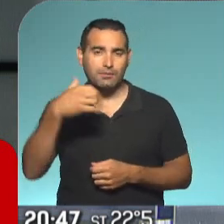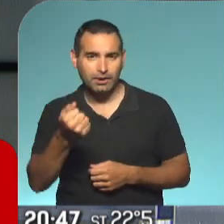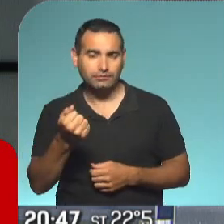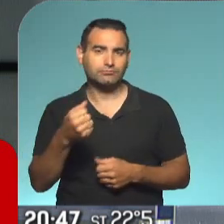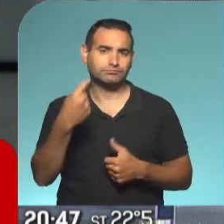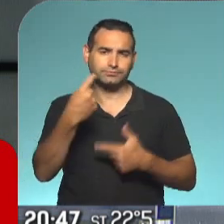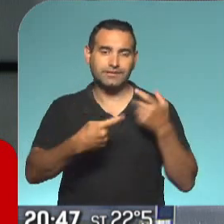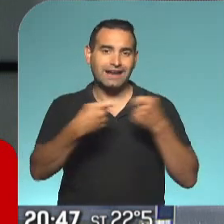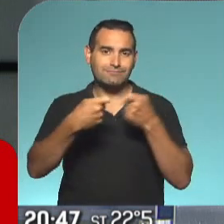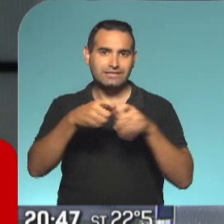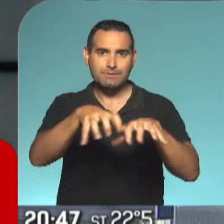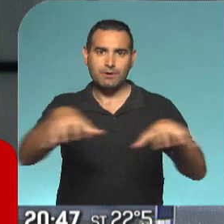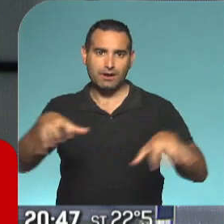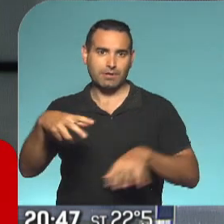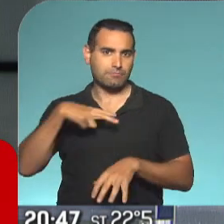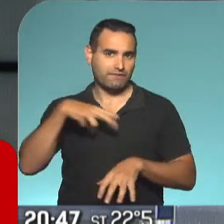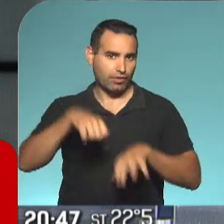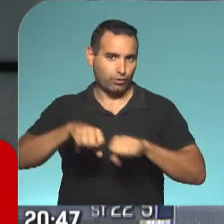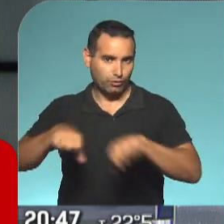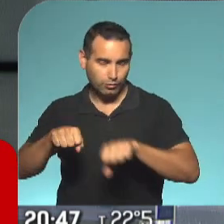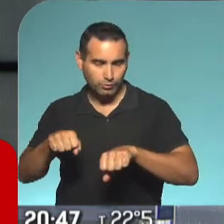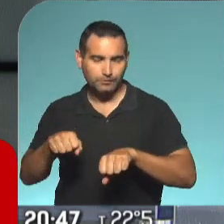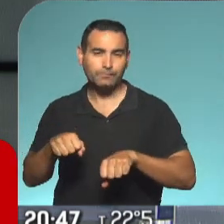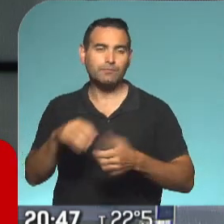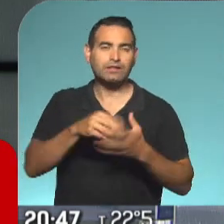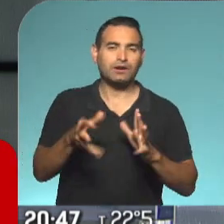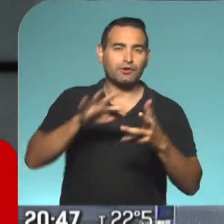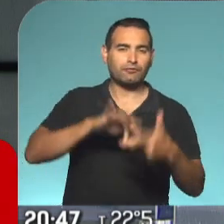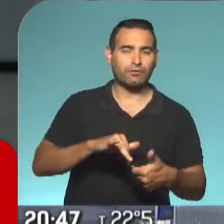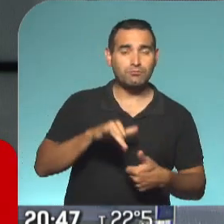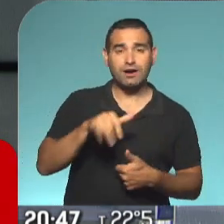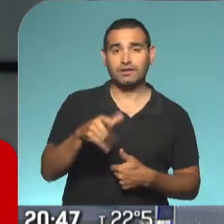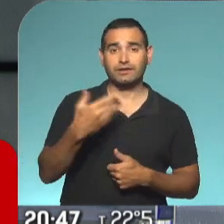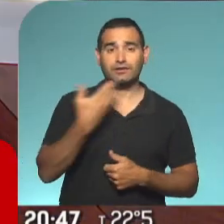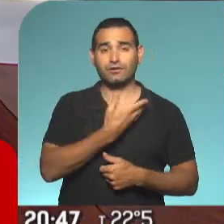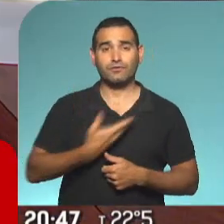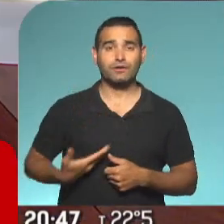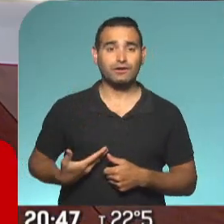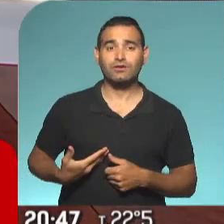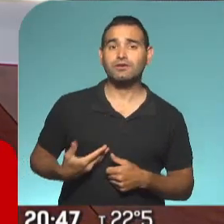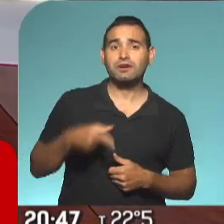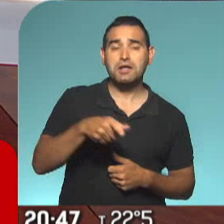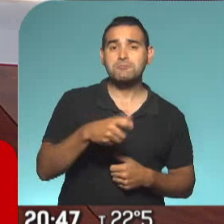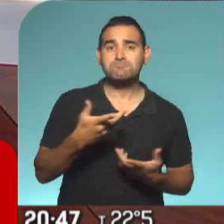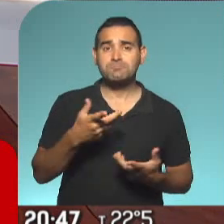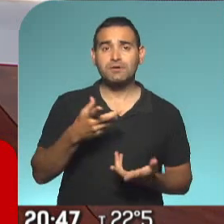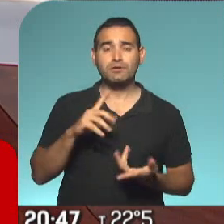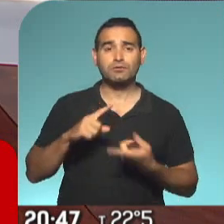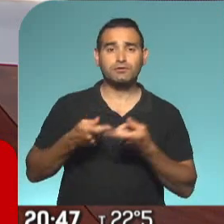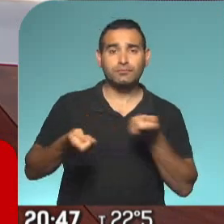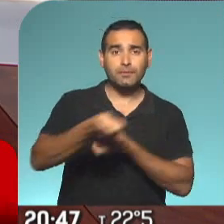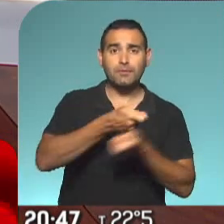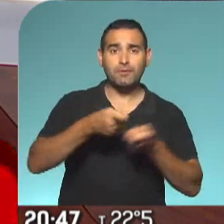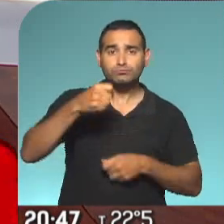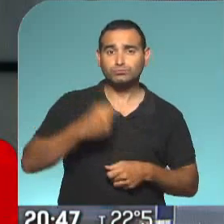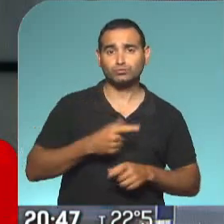empresas estratégicas que se privatizaron, pero además un modelo que renunció con la convertibilidad a tener una política cambiaria y financiera